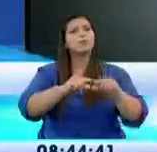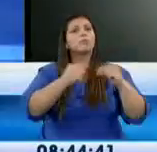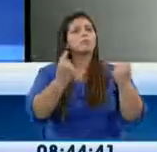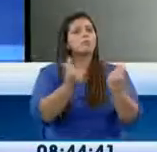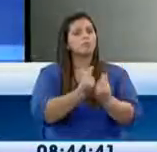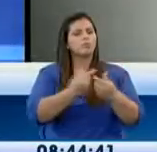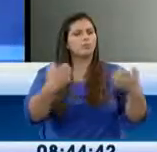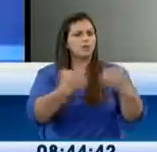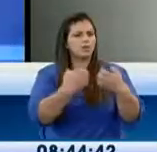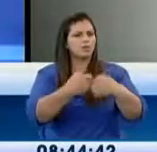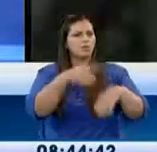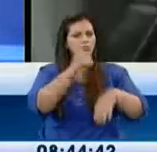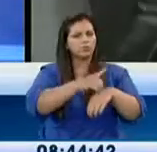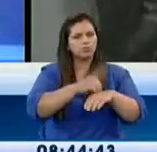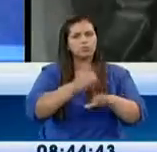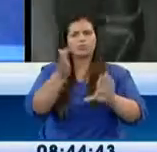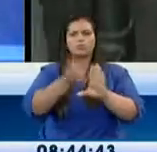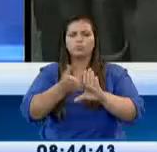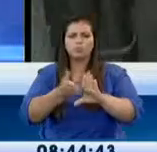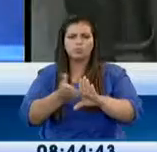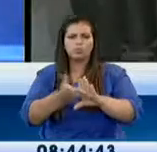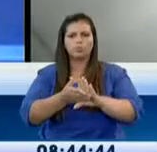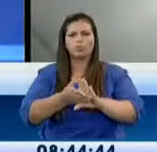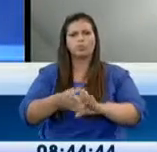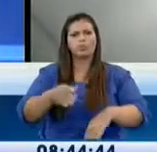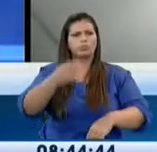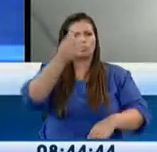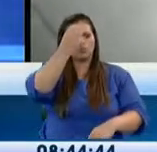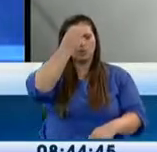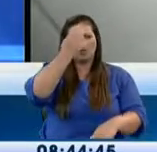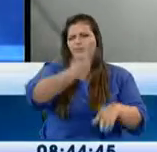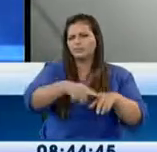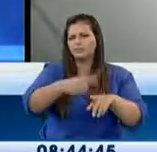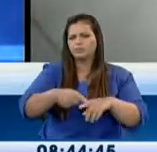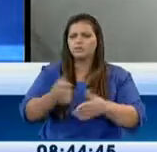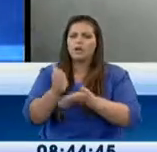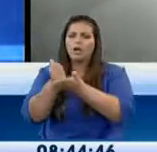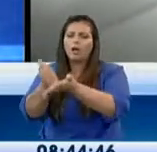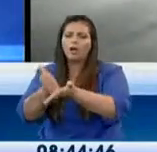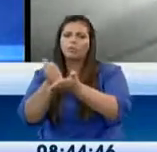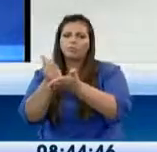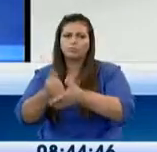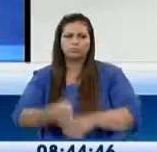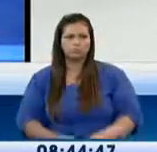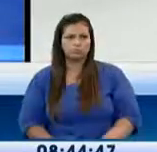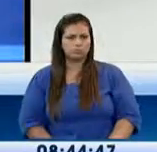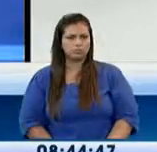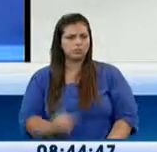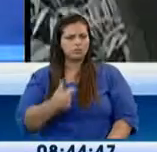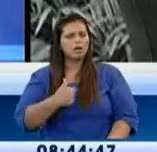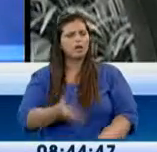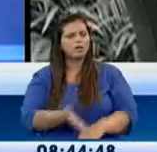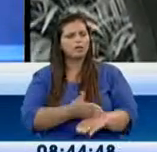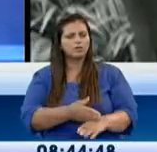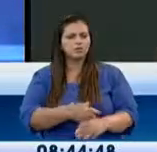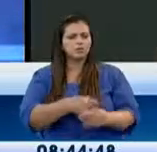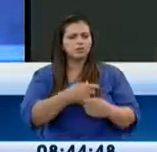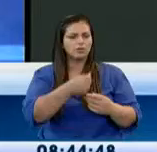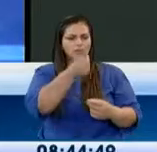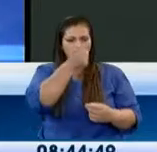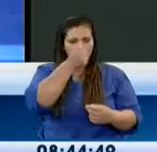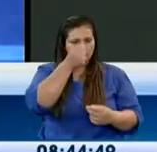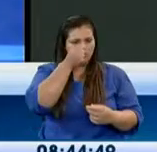equipos de psiquiatras, con equipos de psicólogos, con equipos de educadores. Ya, pues yo nomás me metía, pero ya después, cuando ya no me quería meter, ya me comenzaba a doler el